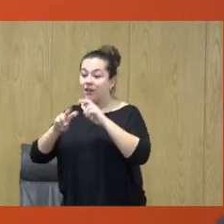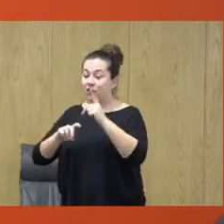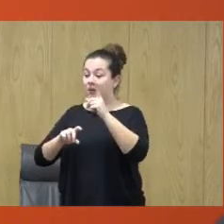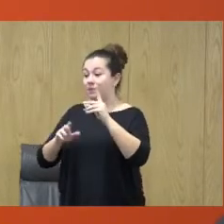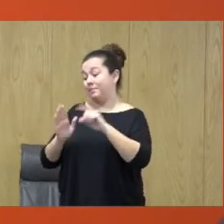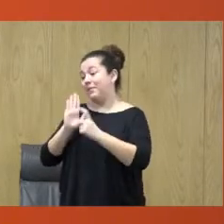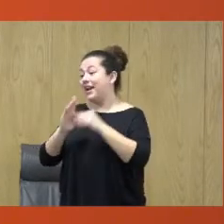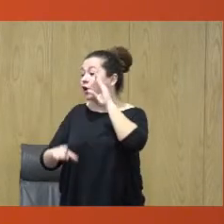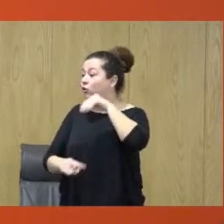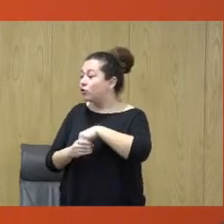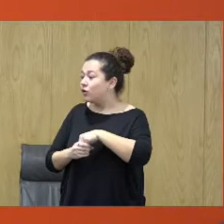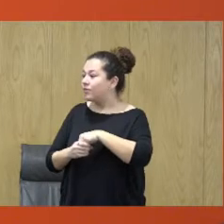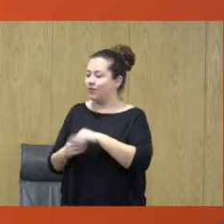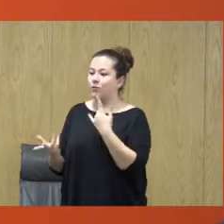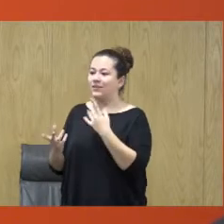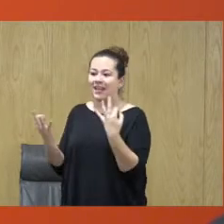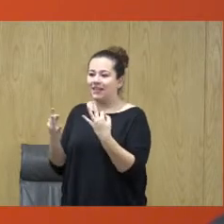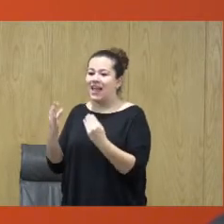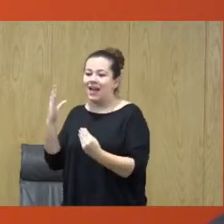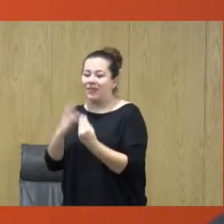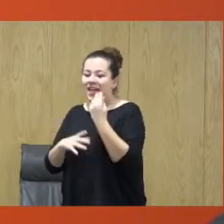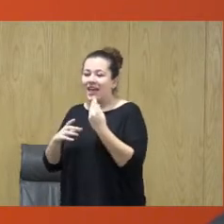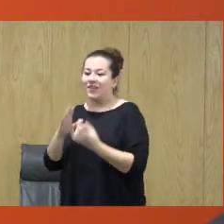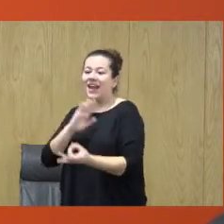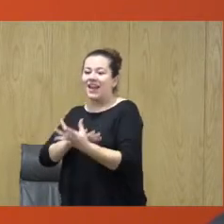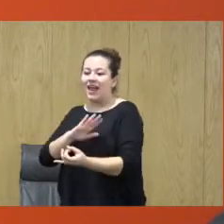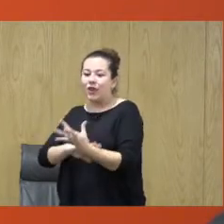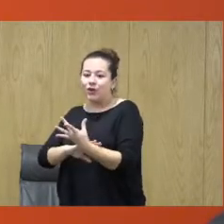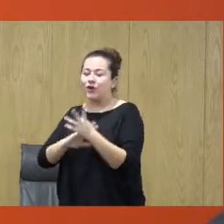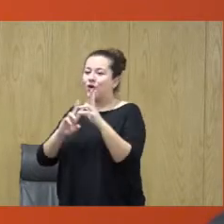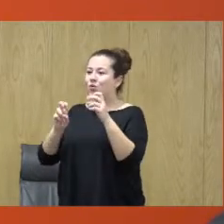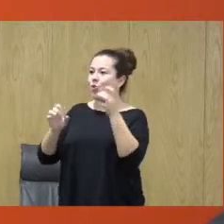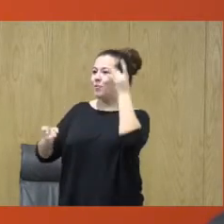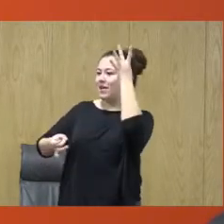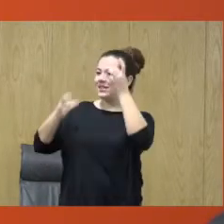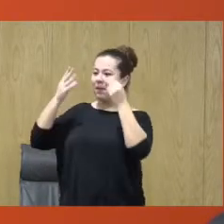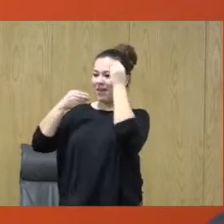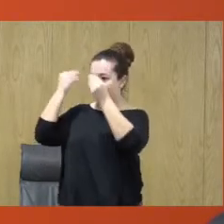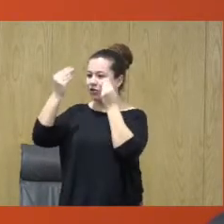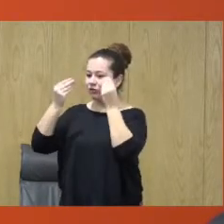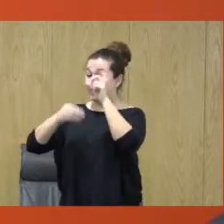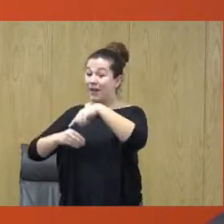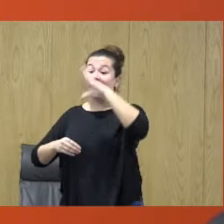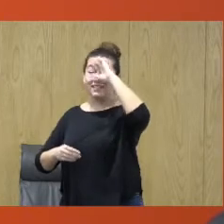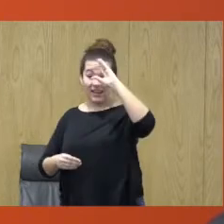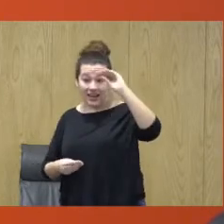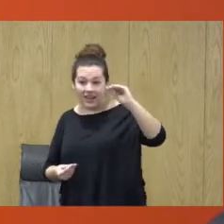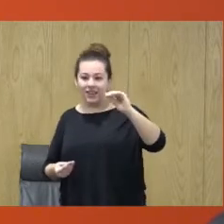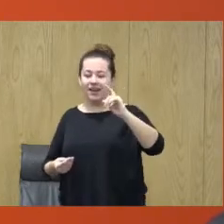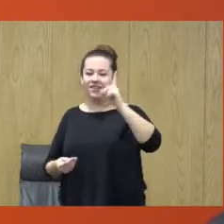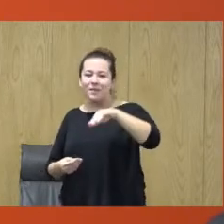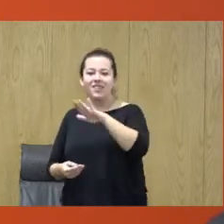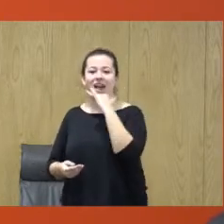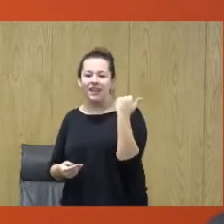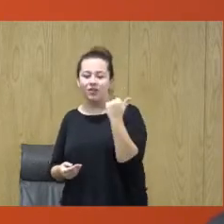inclusión, esa es la generación de pensamiento, la generación de inteligencia, de talento